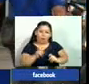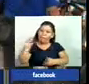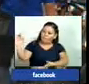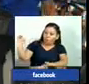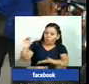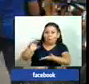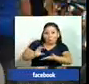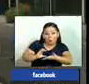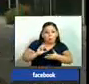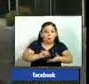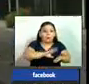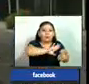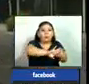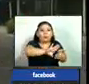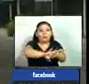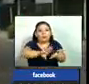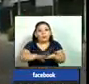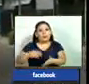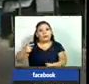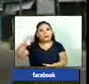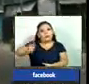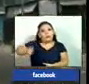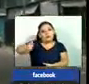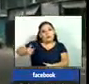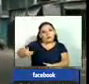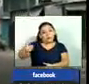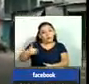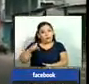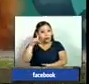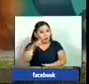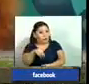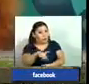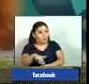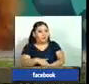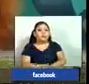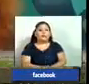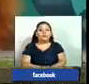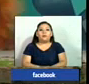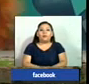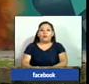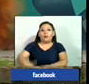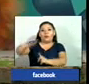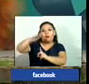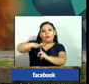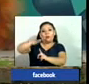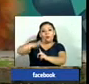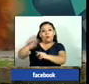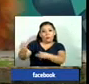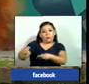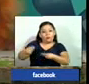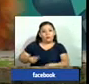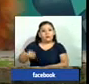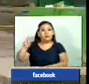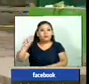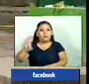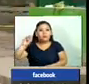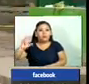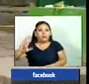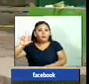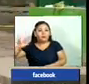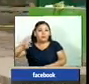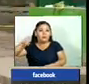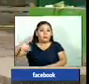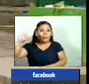poder pagar los salarios de los últimos tres meses en nuestro municipio pero a Ilopango solo le dan 133 mil dólares de